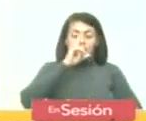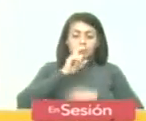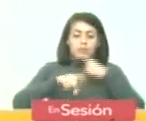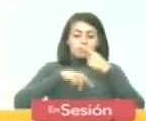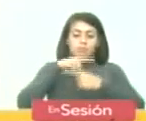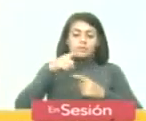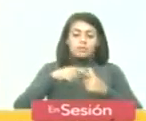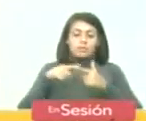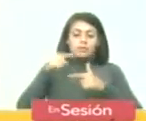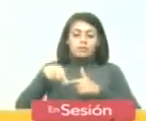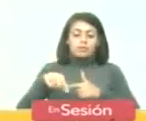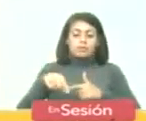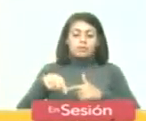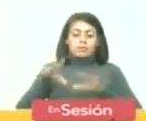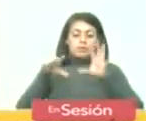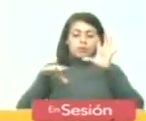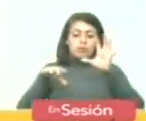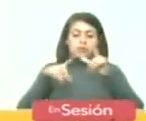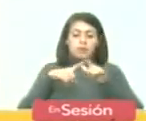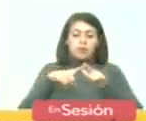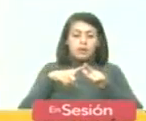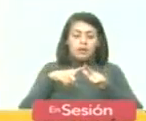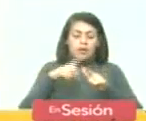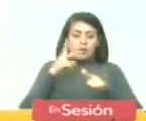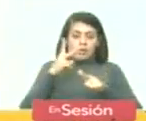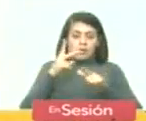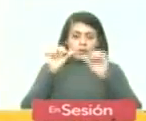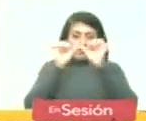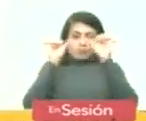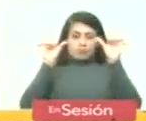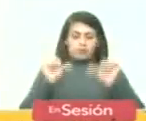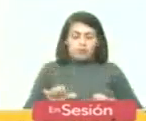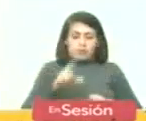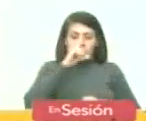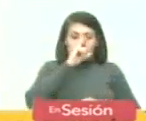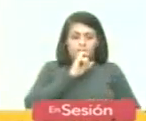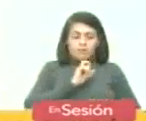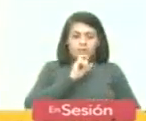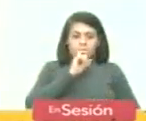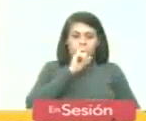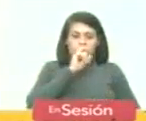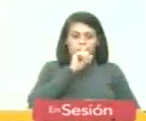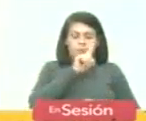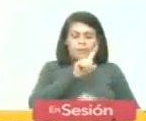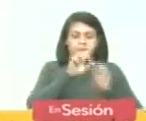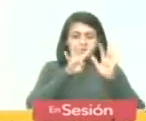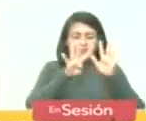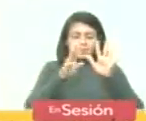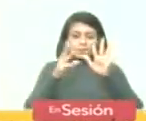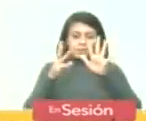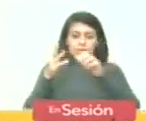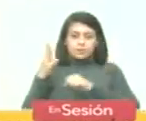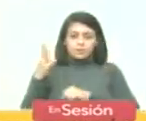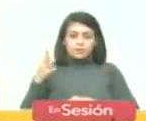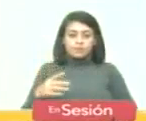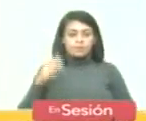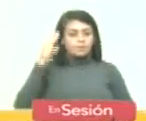tarde de un país, dos sistemas. En el año 84, si no me falla la